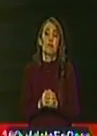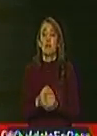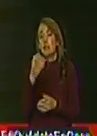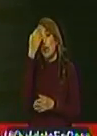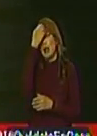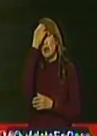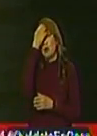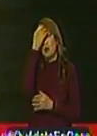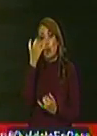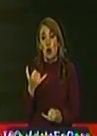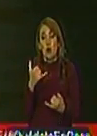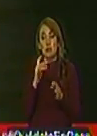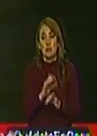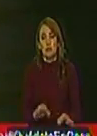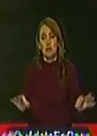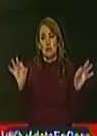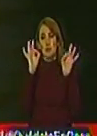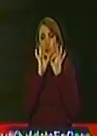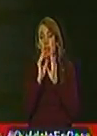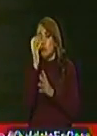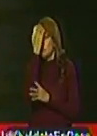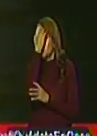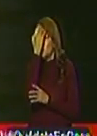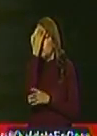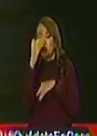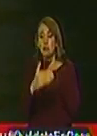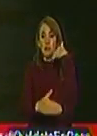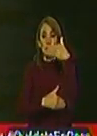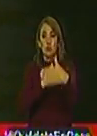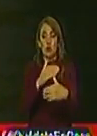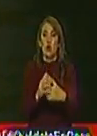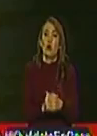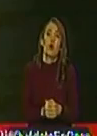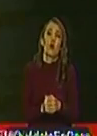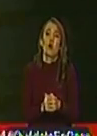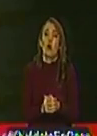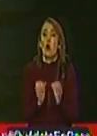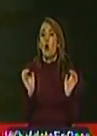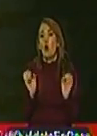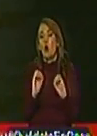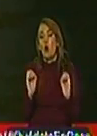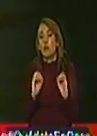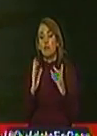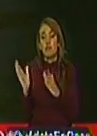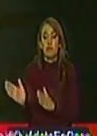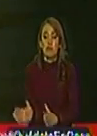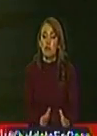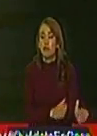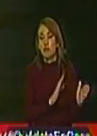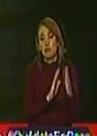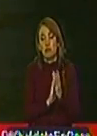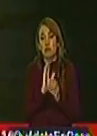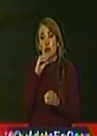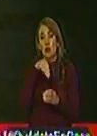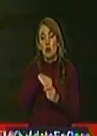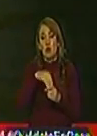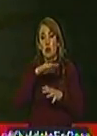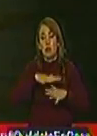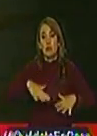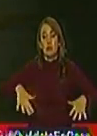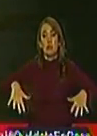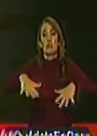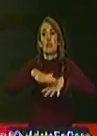a la gente, con hábitos al momento de conducir, no tocar la bocina, no instalar en los